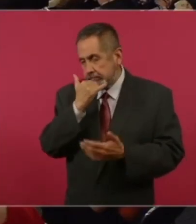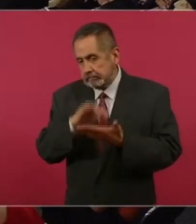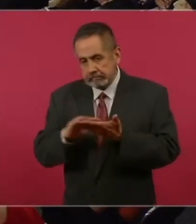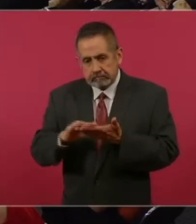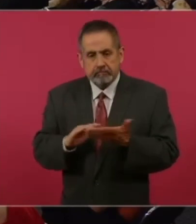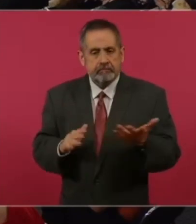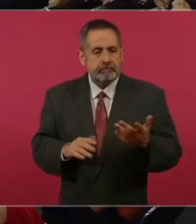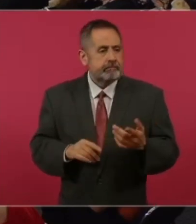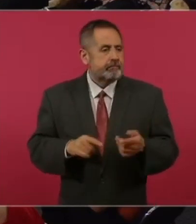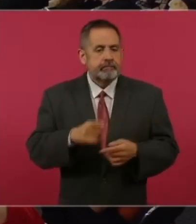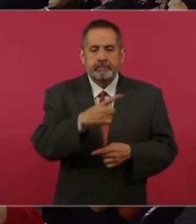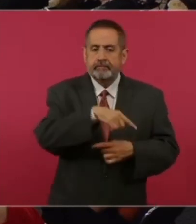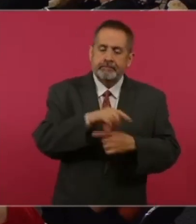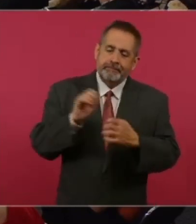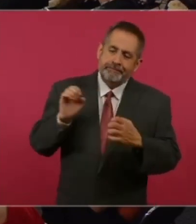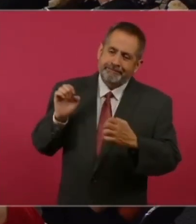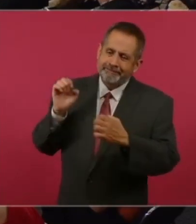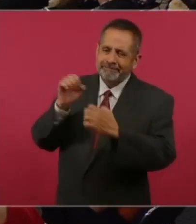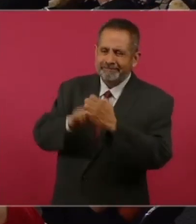Porque engañaron